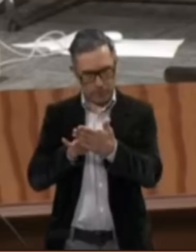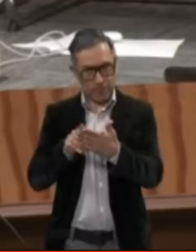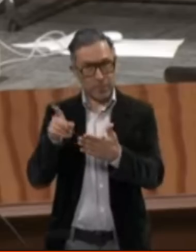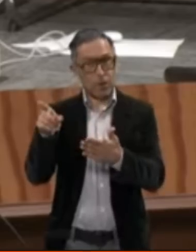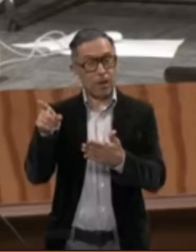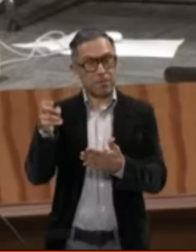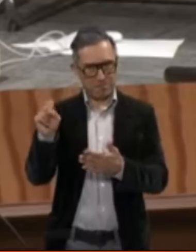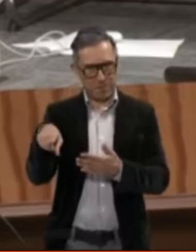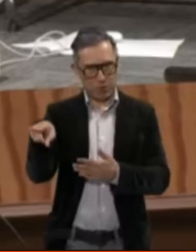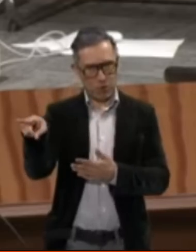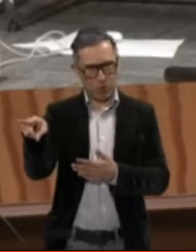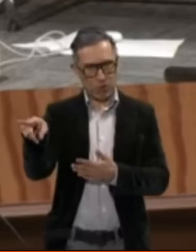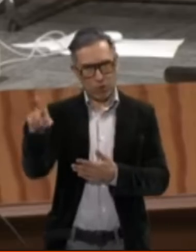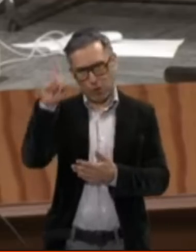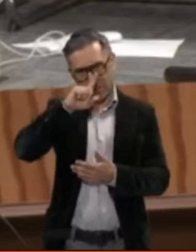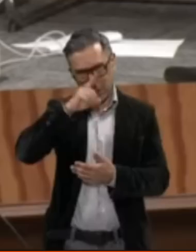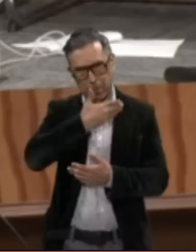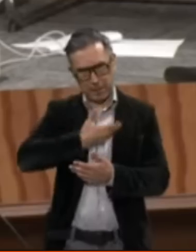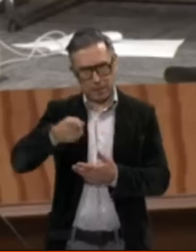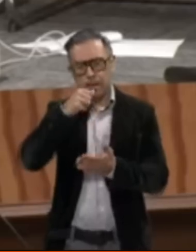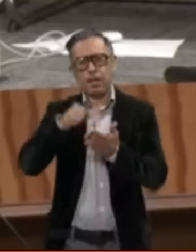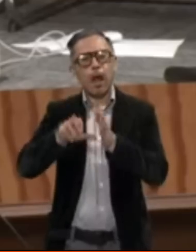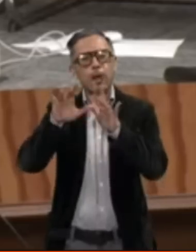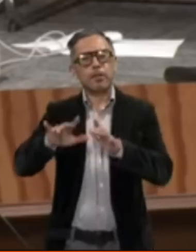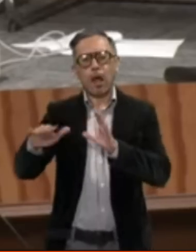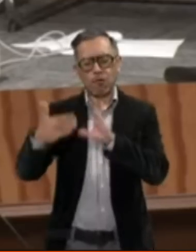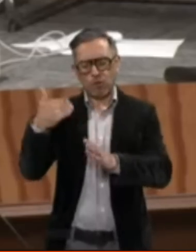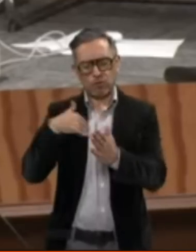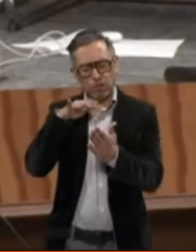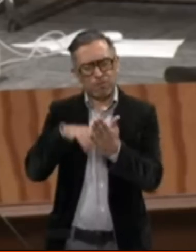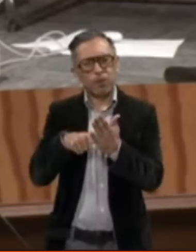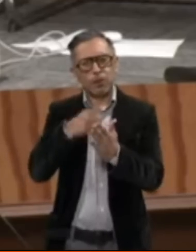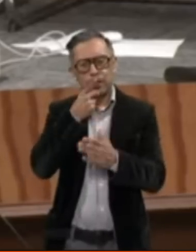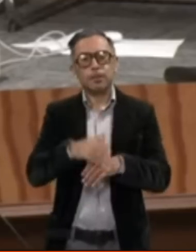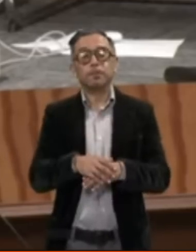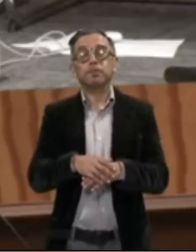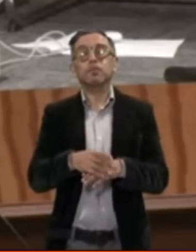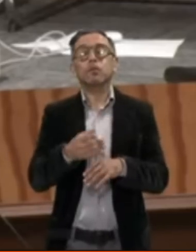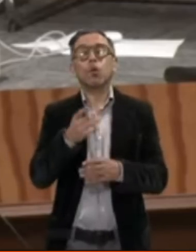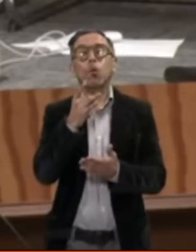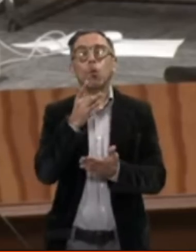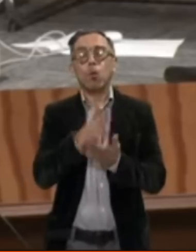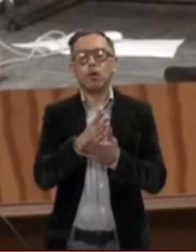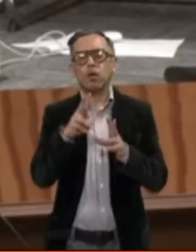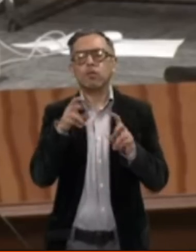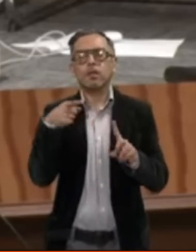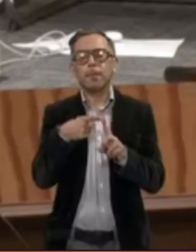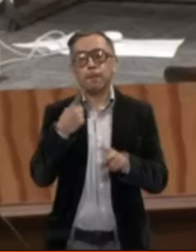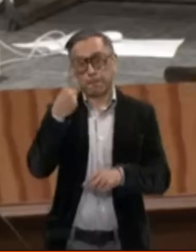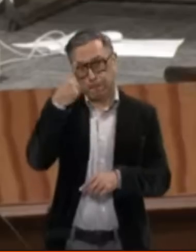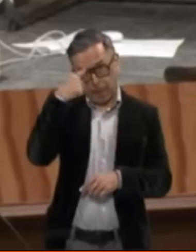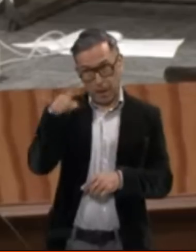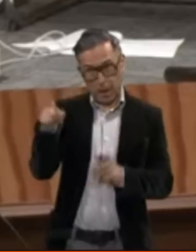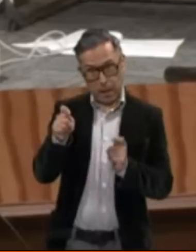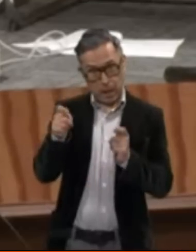oficio que nos hizo llegar, consejero presidente. La concesión de la medida únicamente incide para su permanencia en el